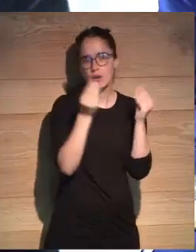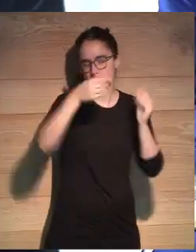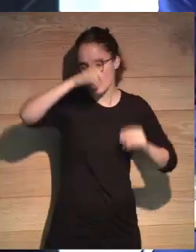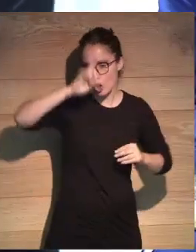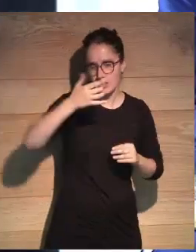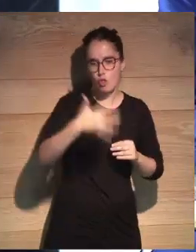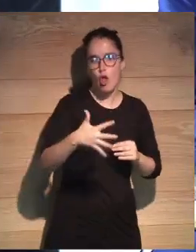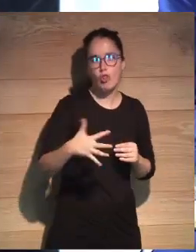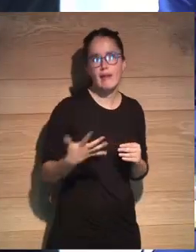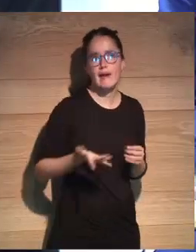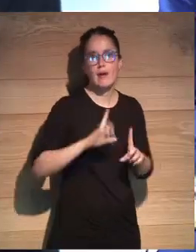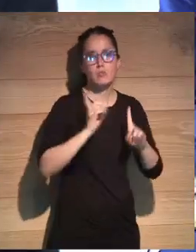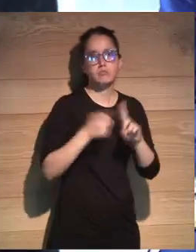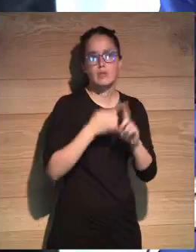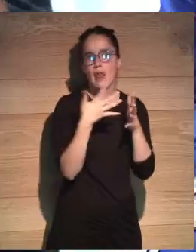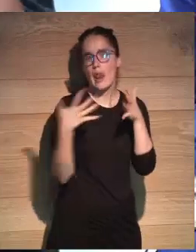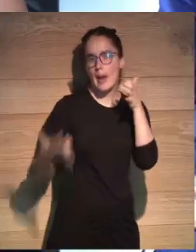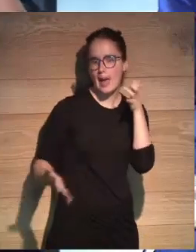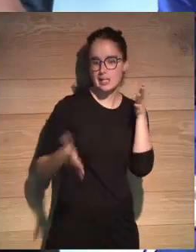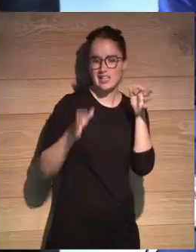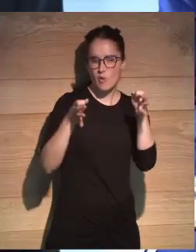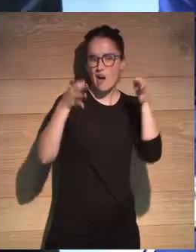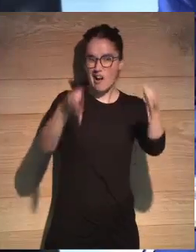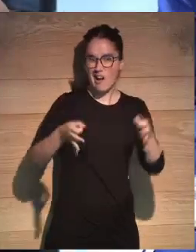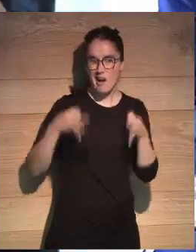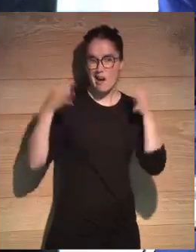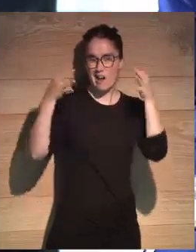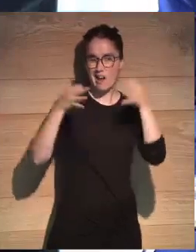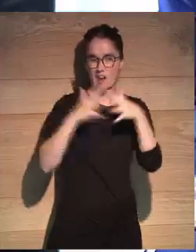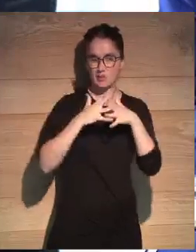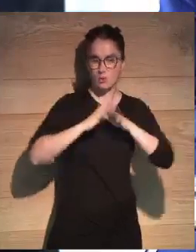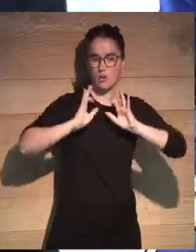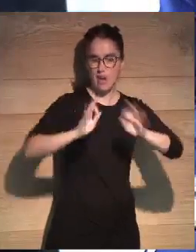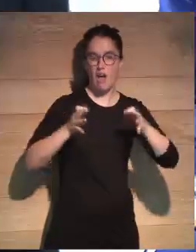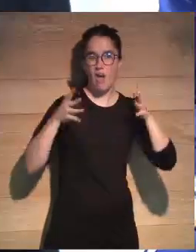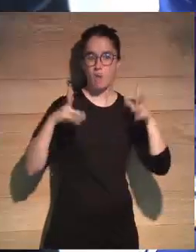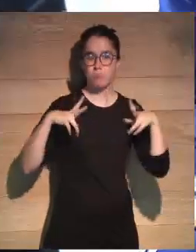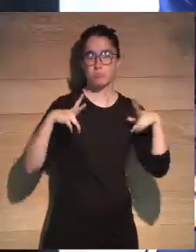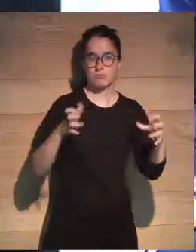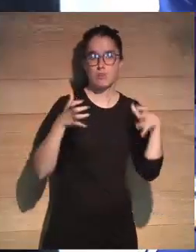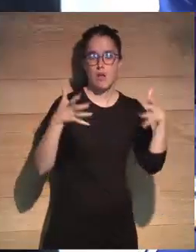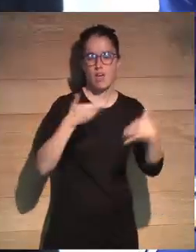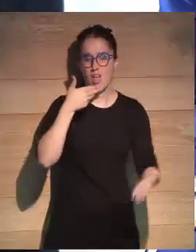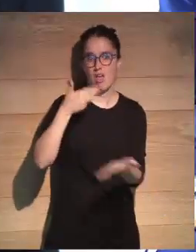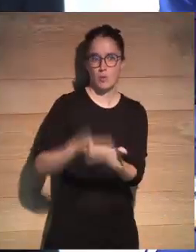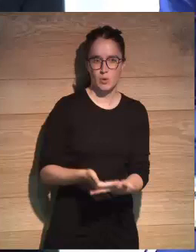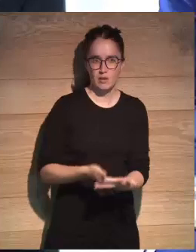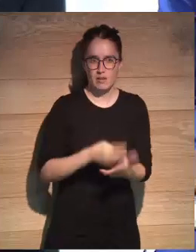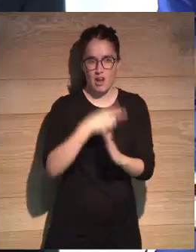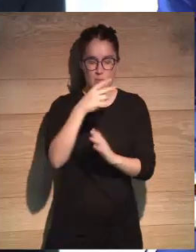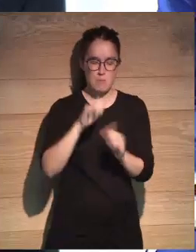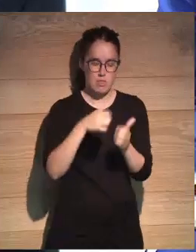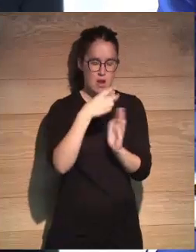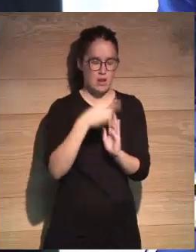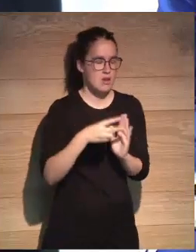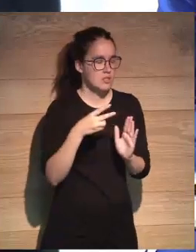no sé dónde, descubren que bla, bla, bla, que es esa cosa rígida, ya estereotipada, que te aburres solamente con